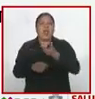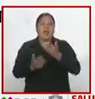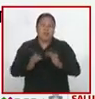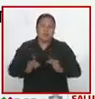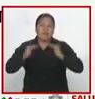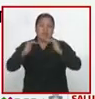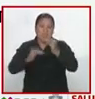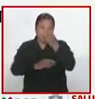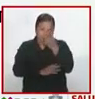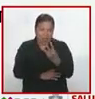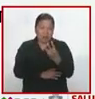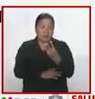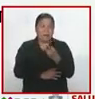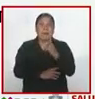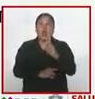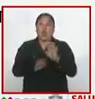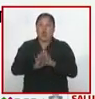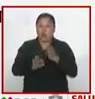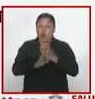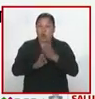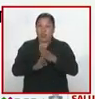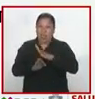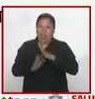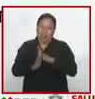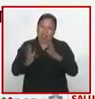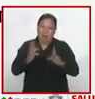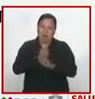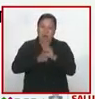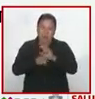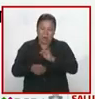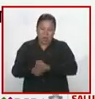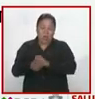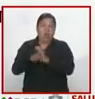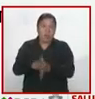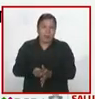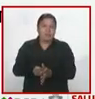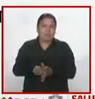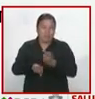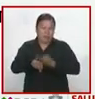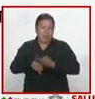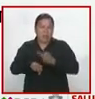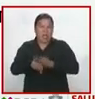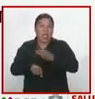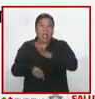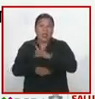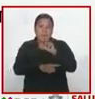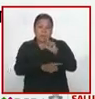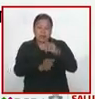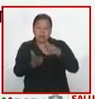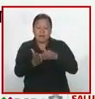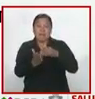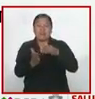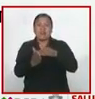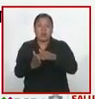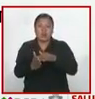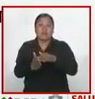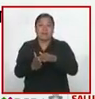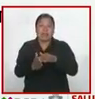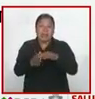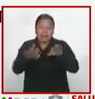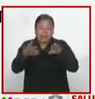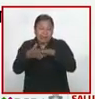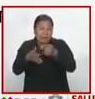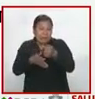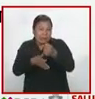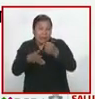el problema de kobe como ya se ha mencionado tenemos ya más de 20 millones o cercano a los 20